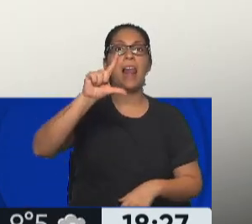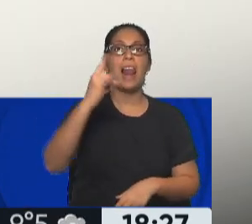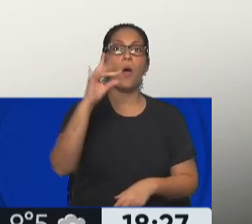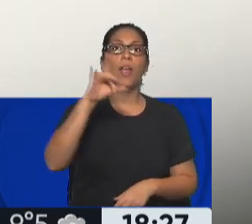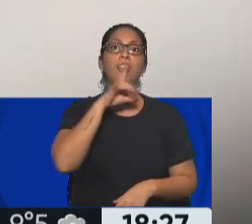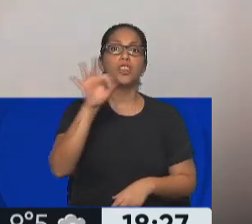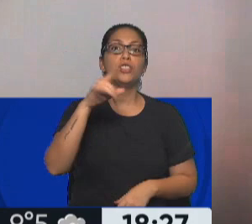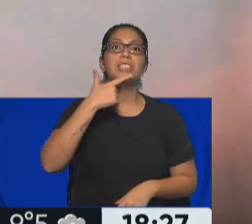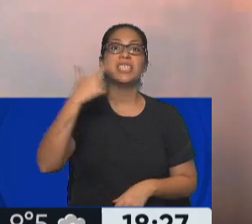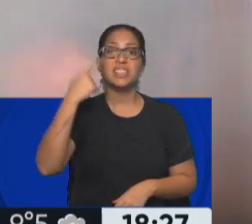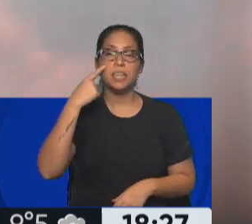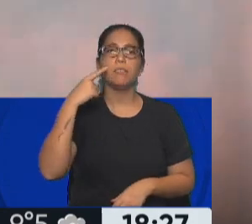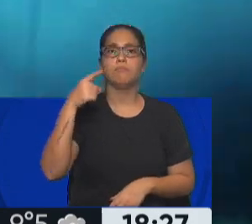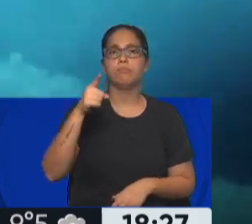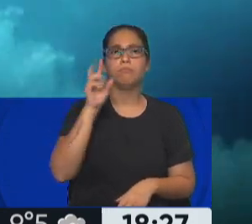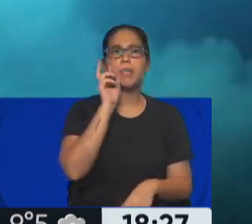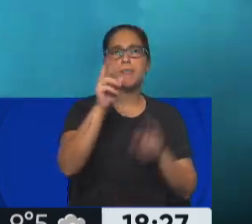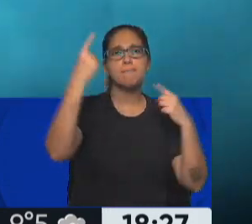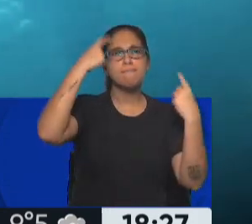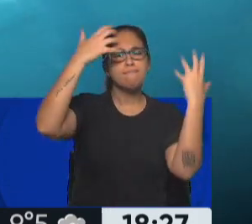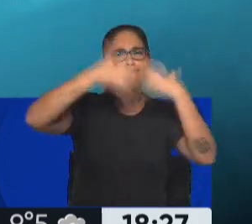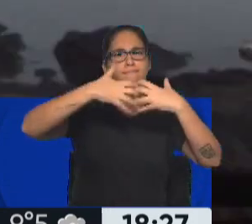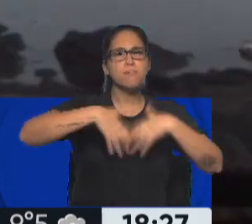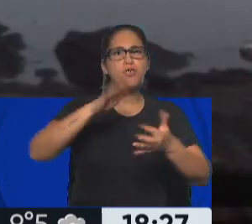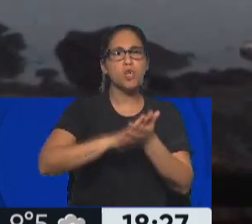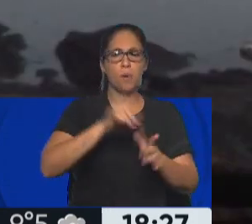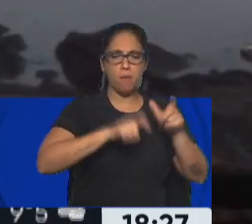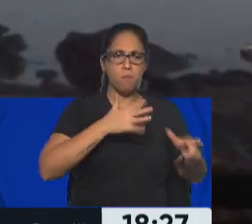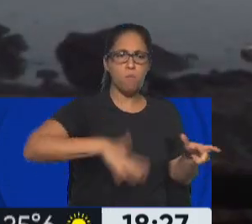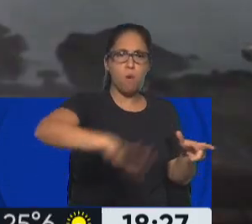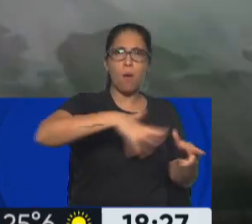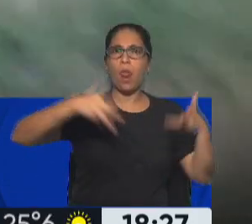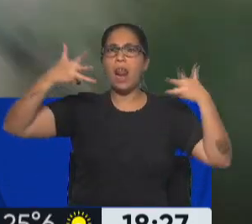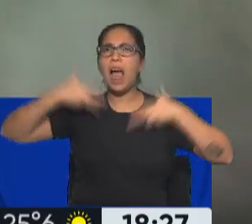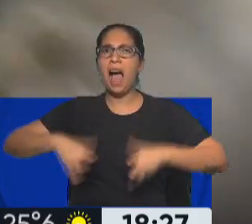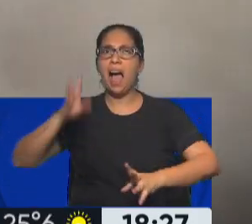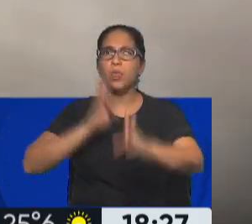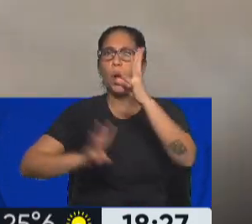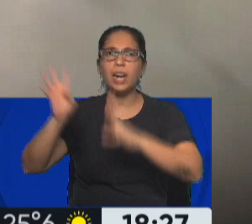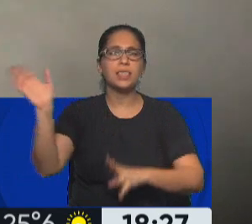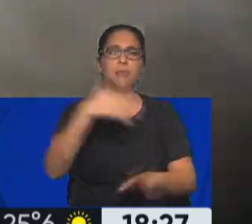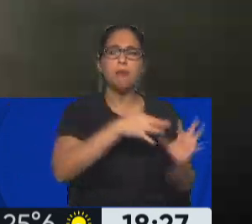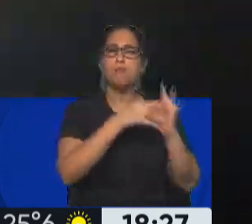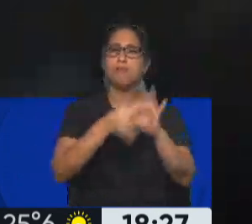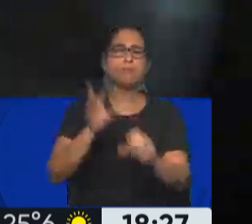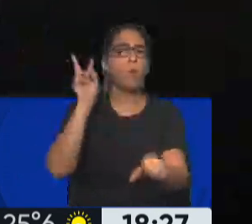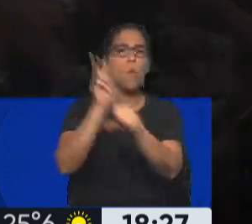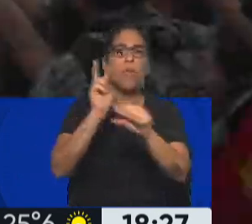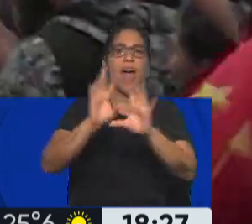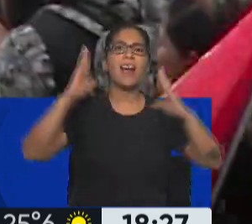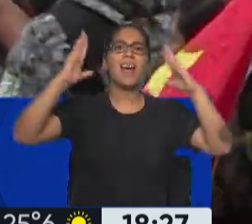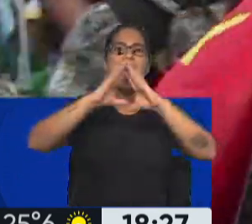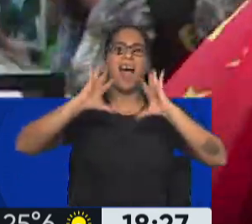crisis ecológica y la necesidad de repensar la relación entre la humanidad y la naturaleza. Un llamado a cuidar la casa